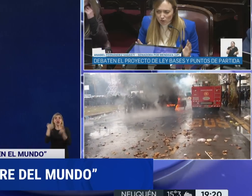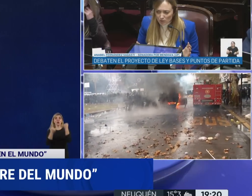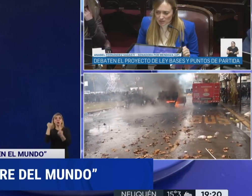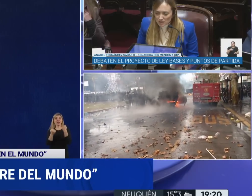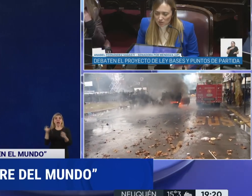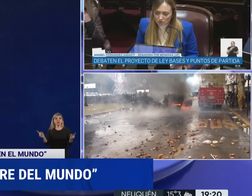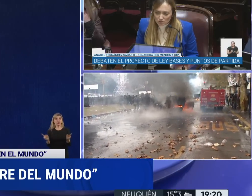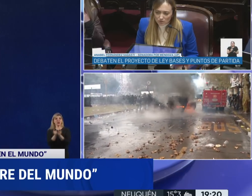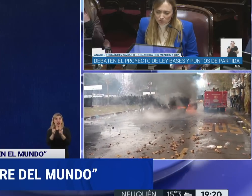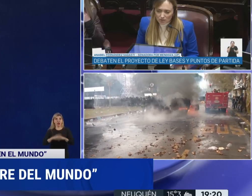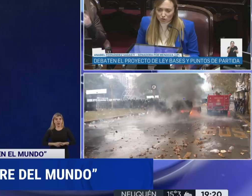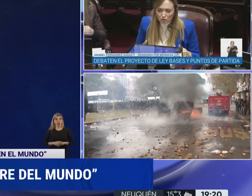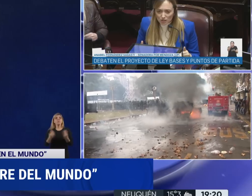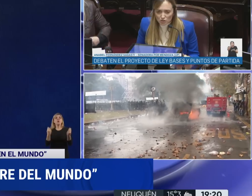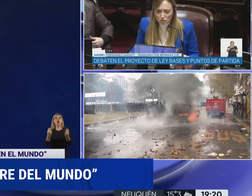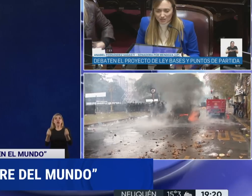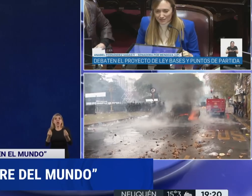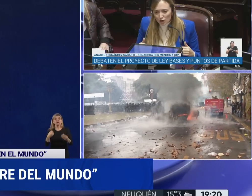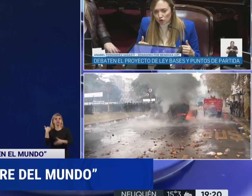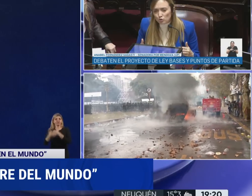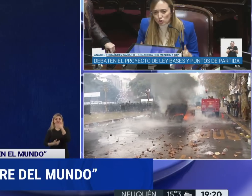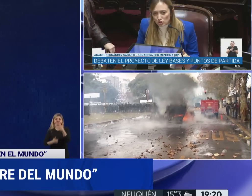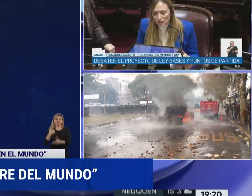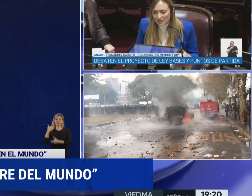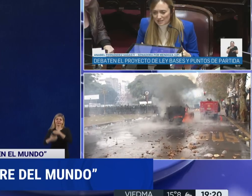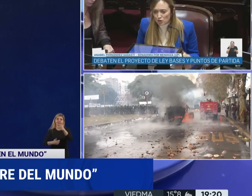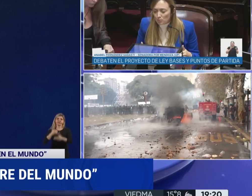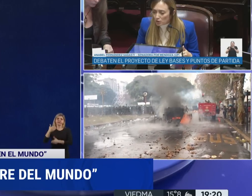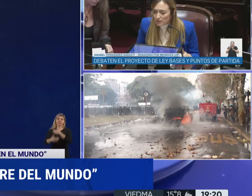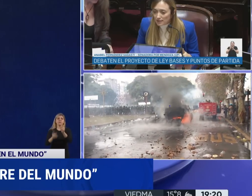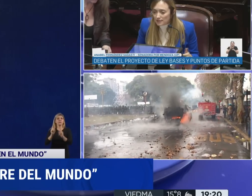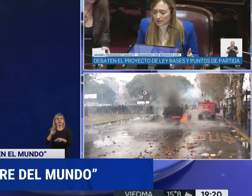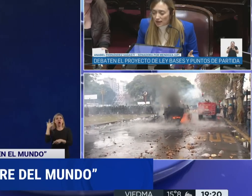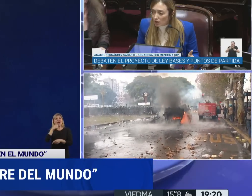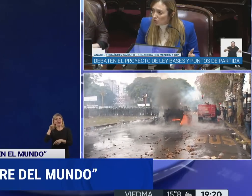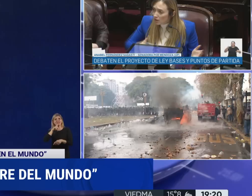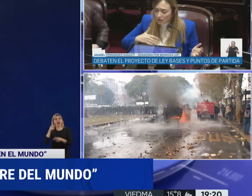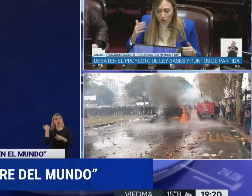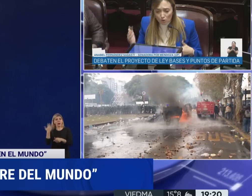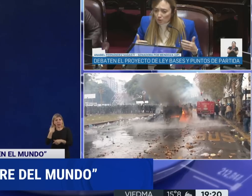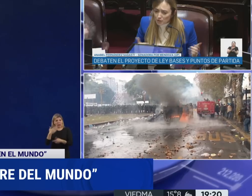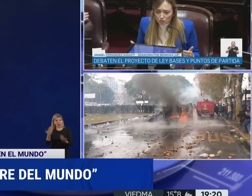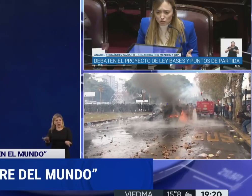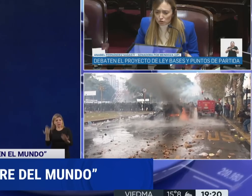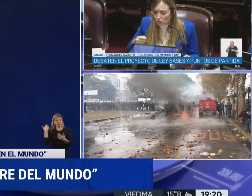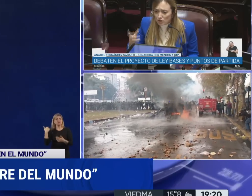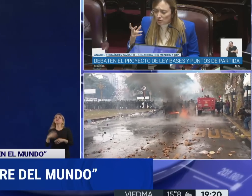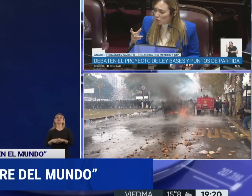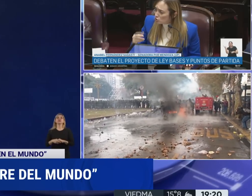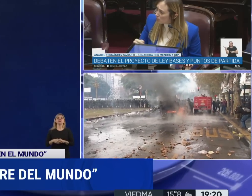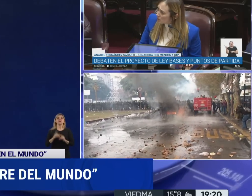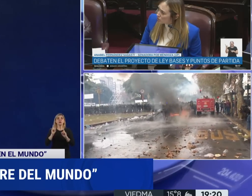no debemos pasar por este trabajoso proceso de descubrimiento del que Hayek hablaba, ya que otros lo han hecho por nosotros, que era lo que